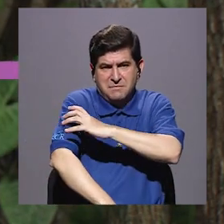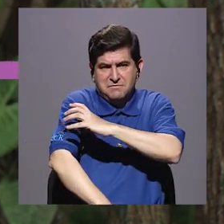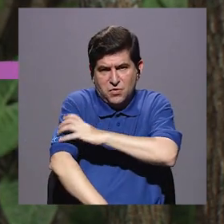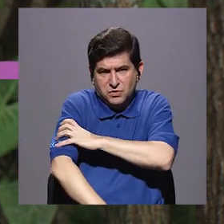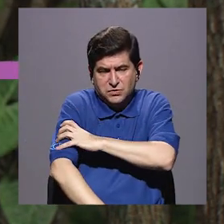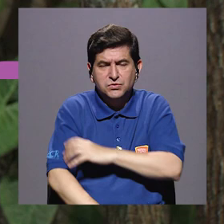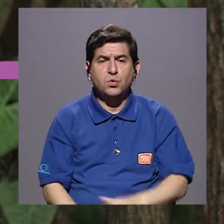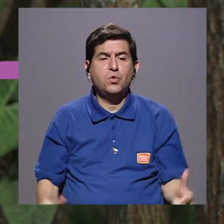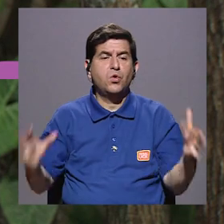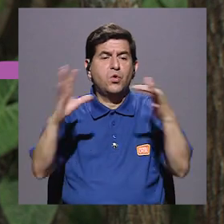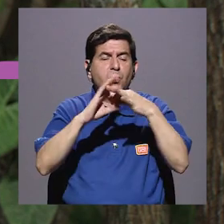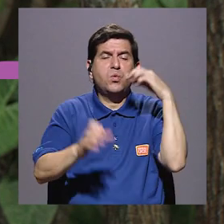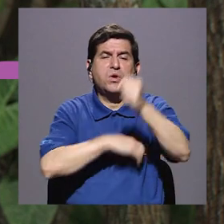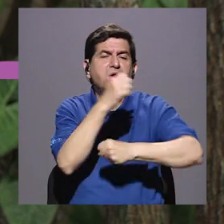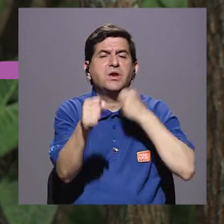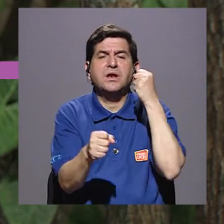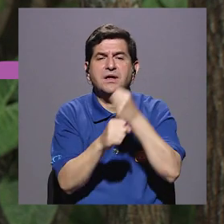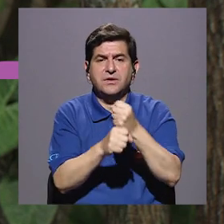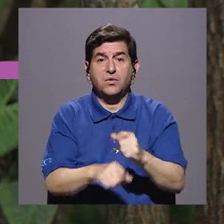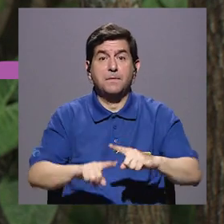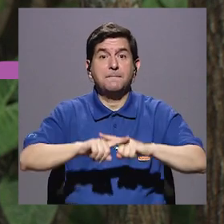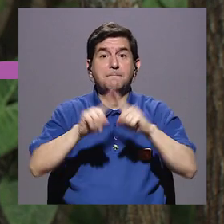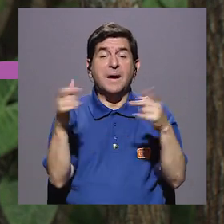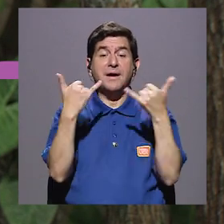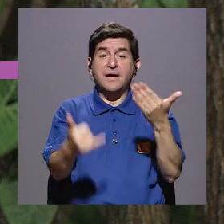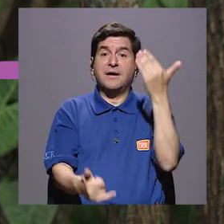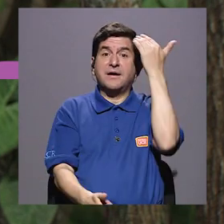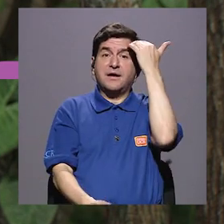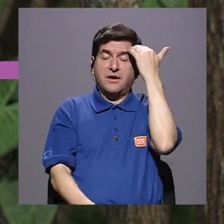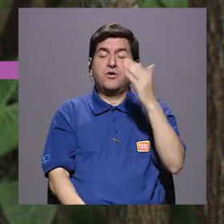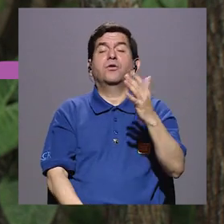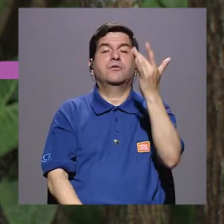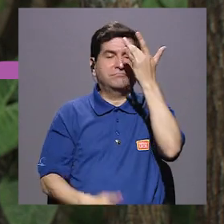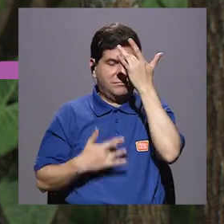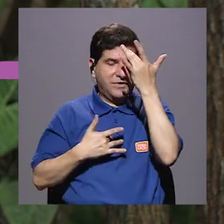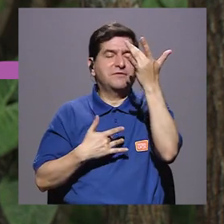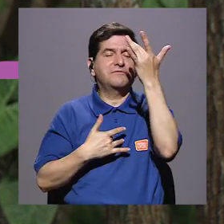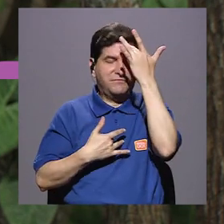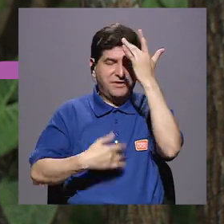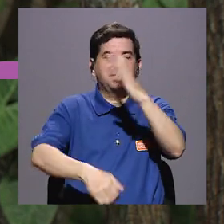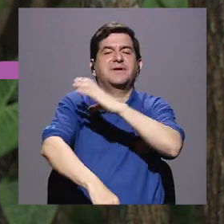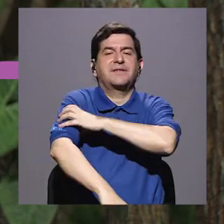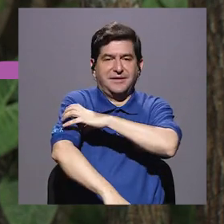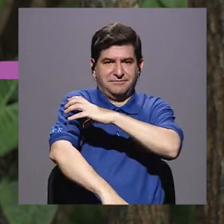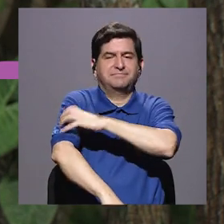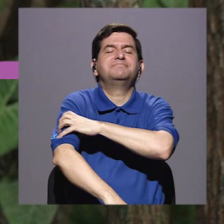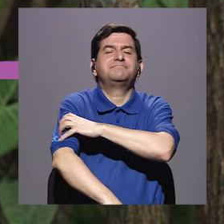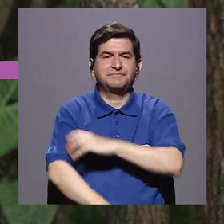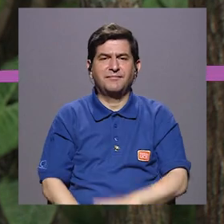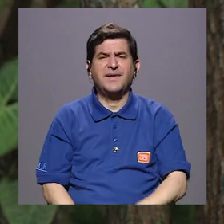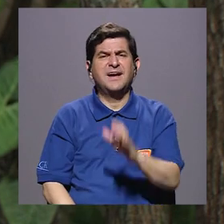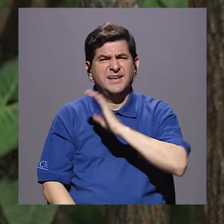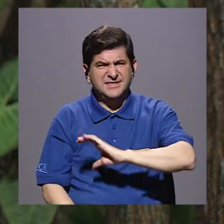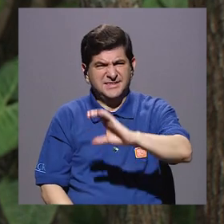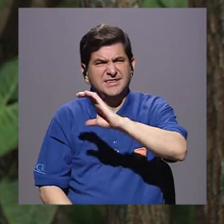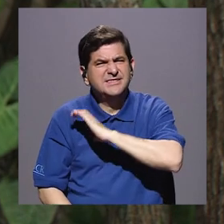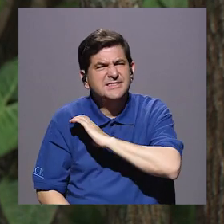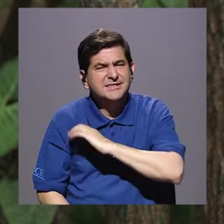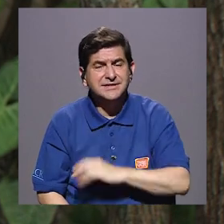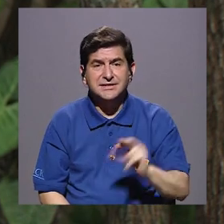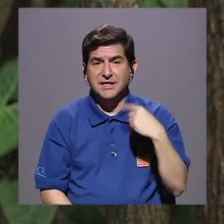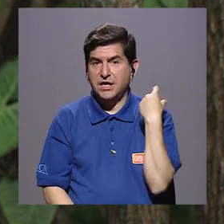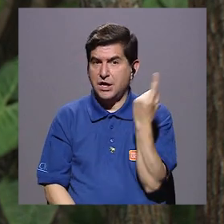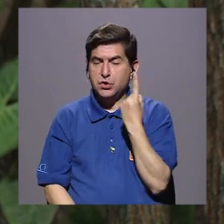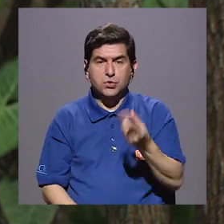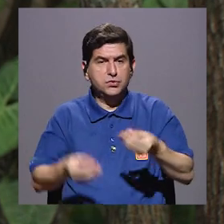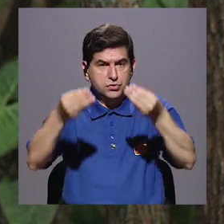músculo asociado a la edad. Pero ya se sabe que es una enfermedad en sí del músculo que está caracterizado